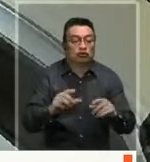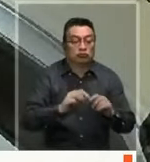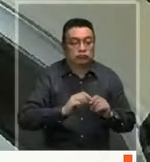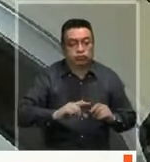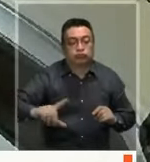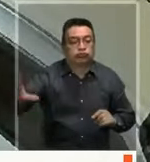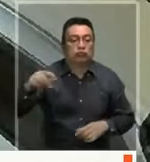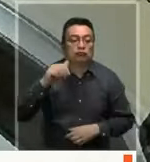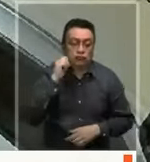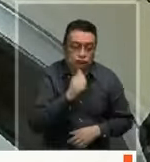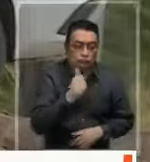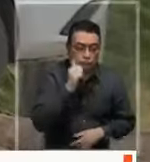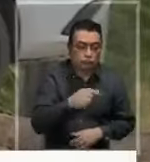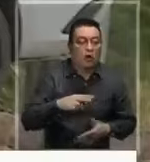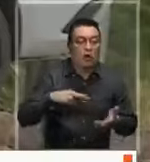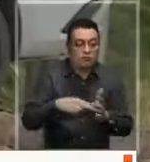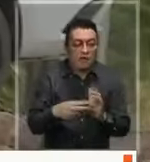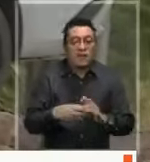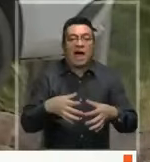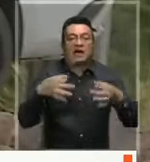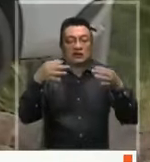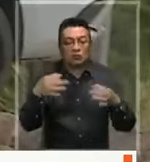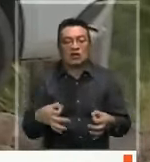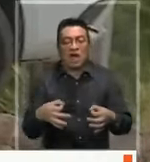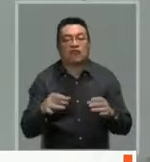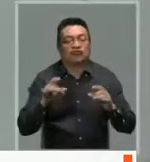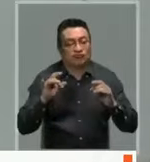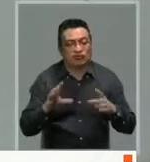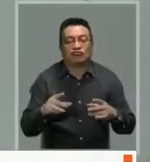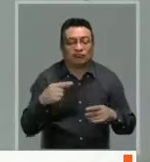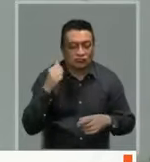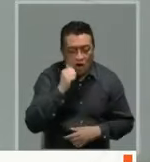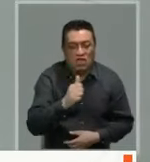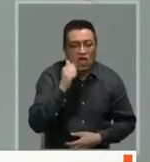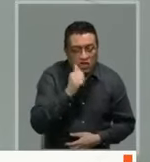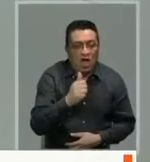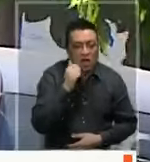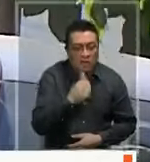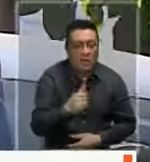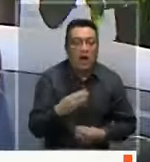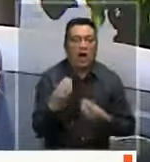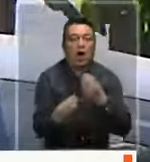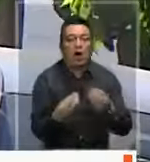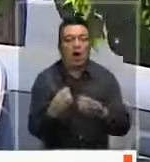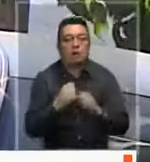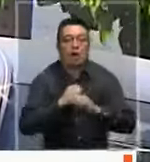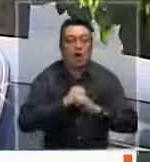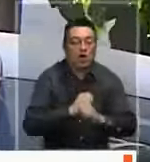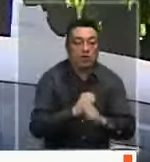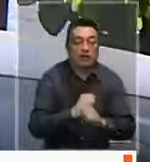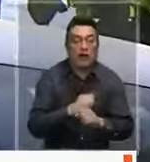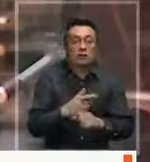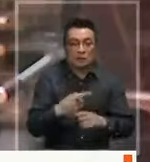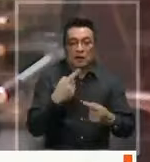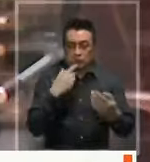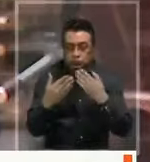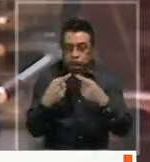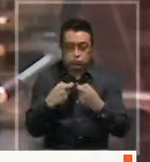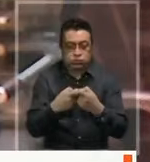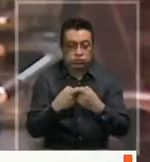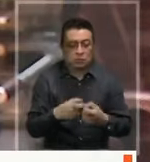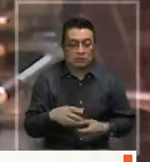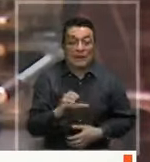cotidiano la crisis de seguridad es parte de la conversación diaria el Cómo enfrentarla en materia de debate estado